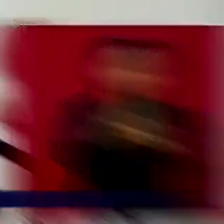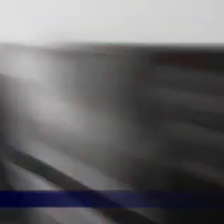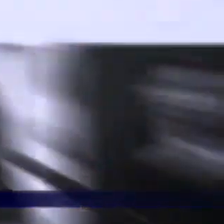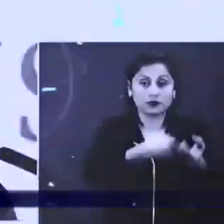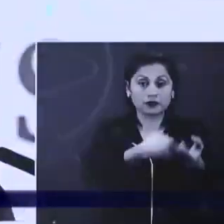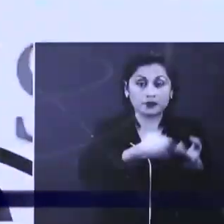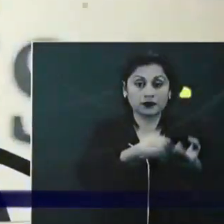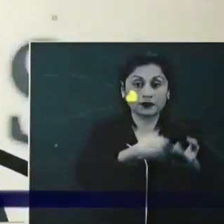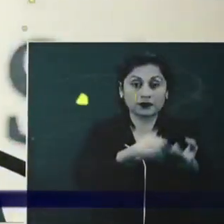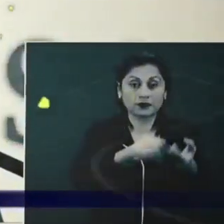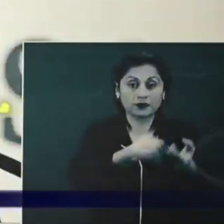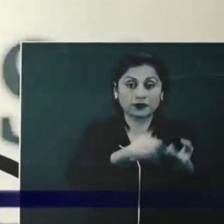creados. ¡Gracias!